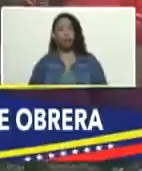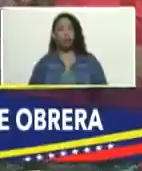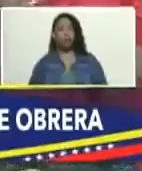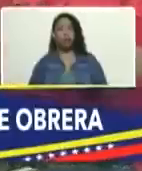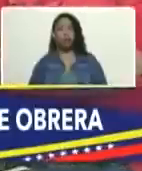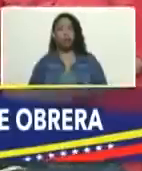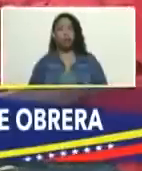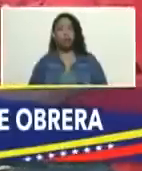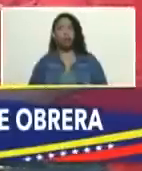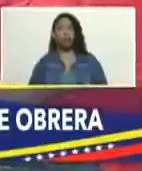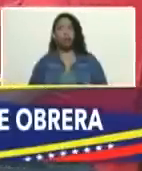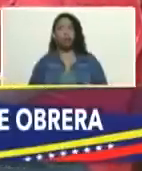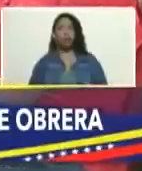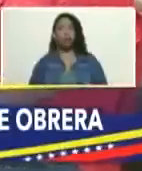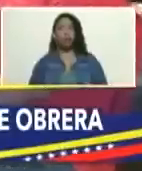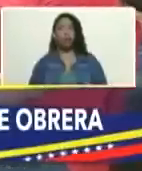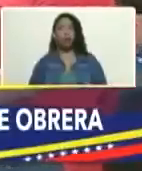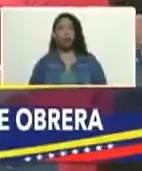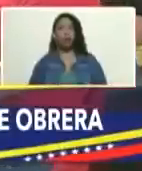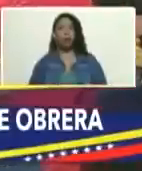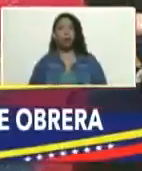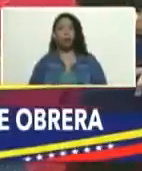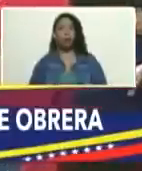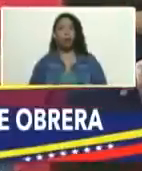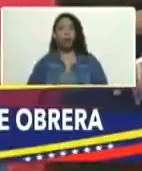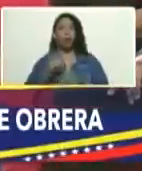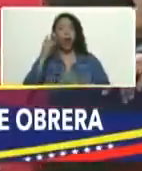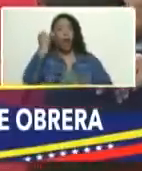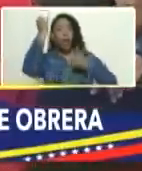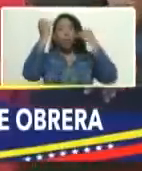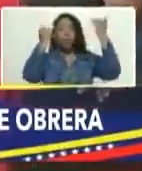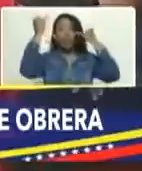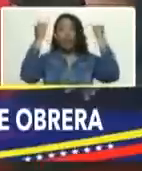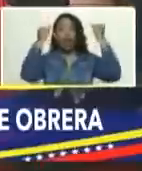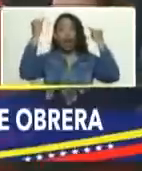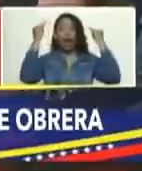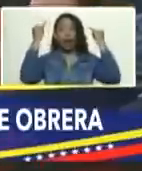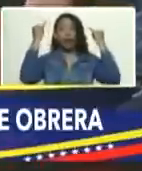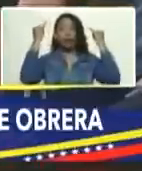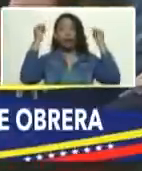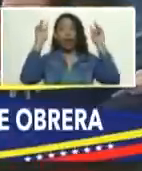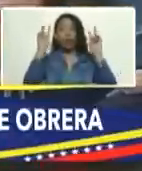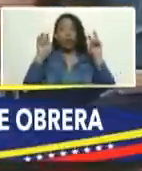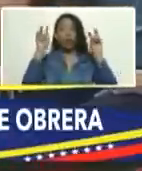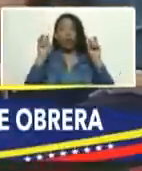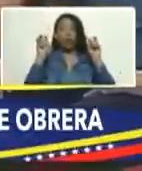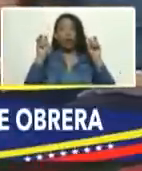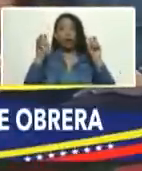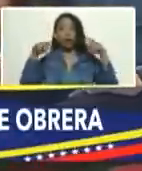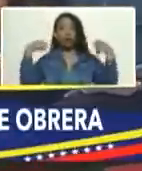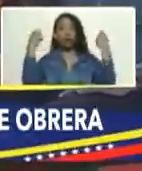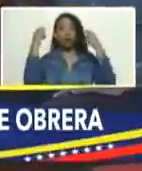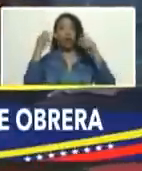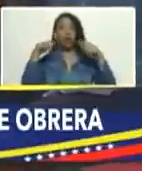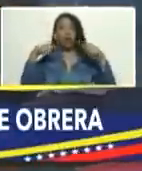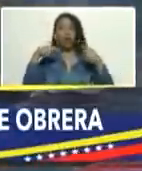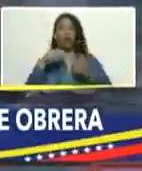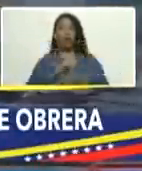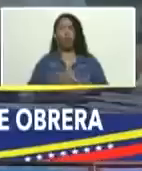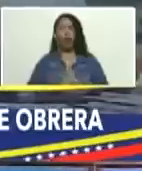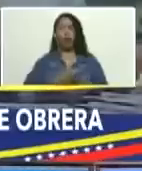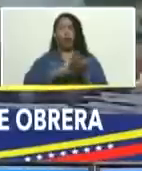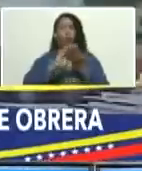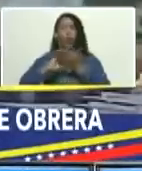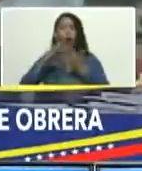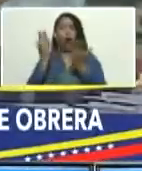allí donde se puede hacer con la creatividad, el ingenio y la innovación popular para recuperar la escuela,